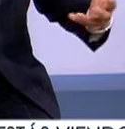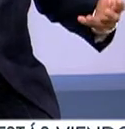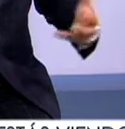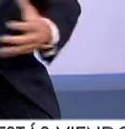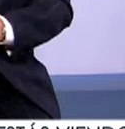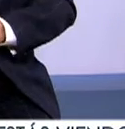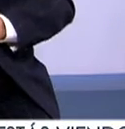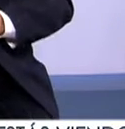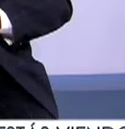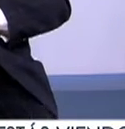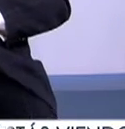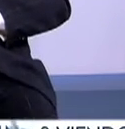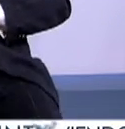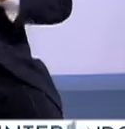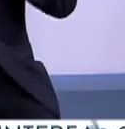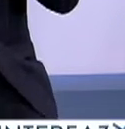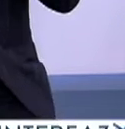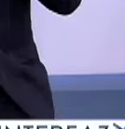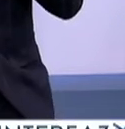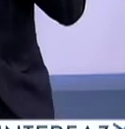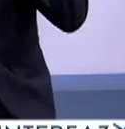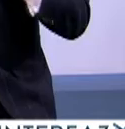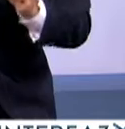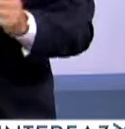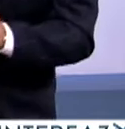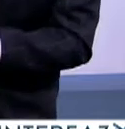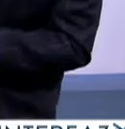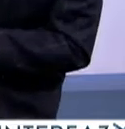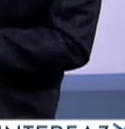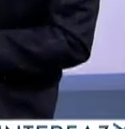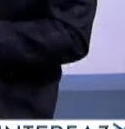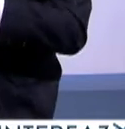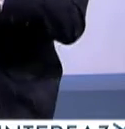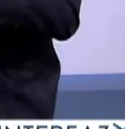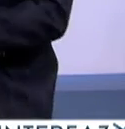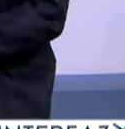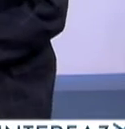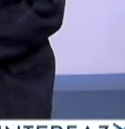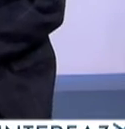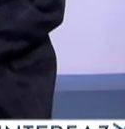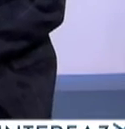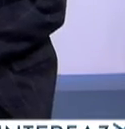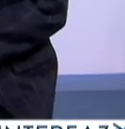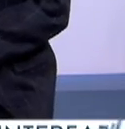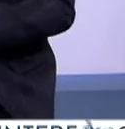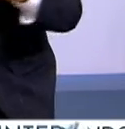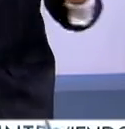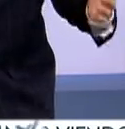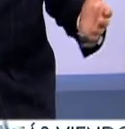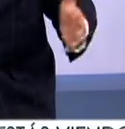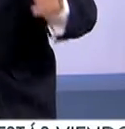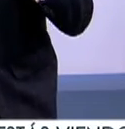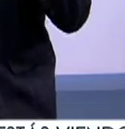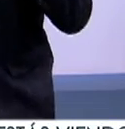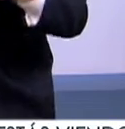aún vivos, por decirlo de alguna forma, y que funcione no solo para salvar vidas, sino también para el beneficio